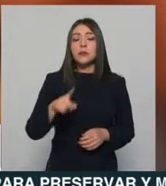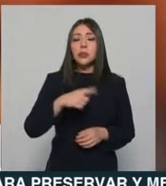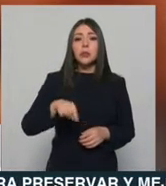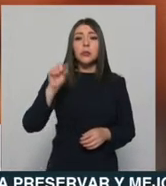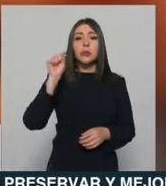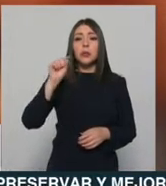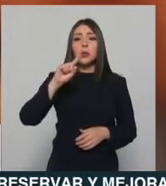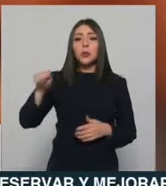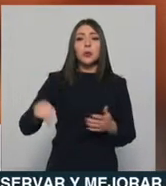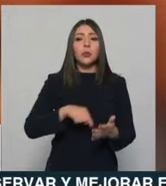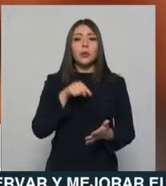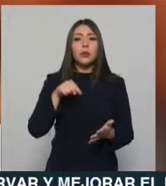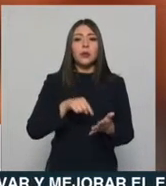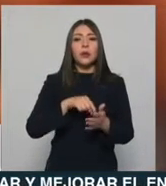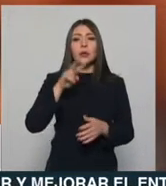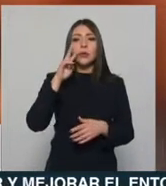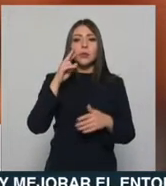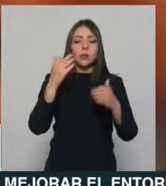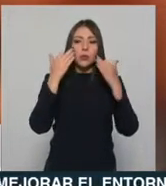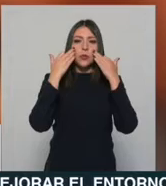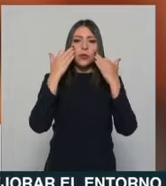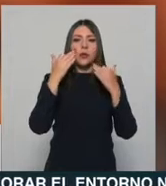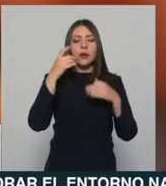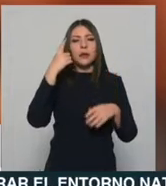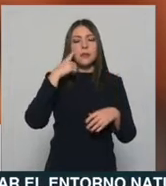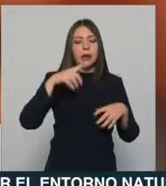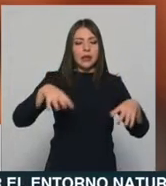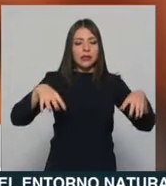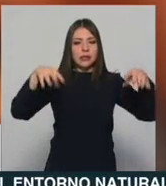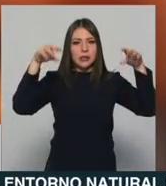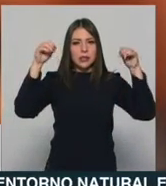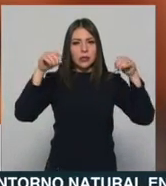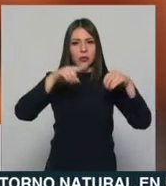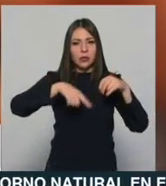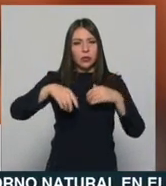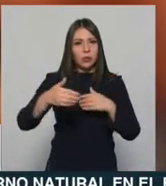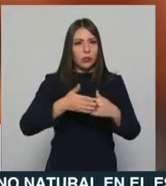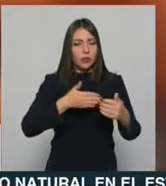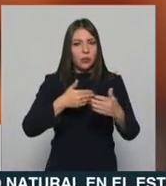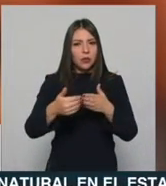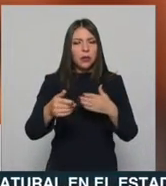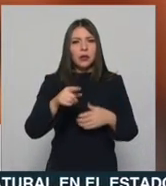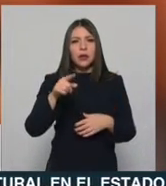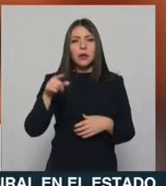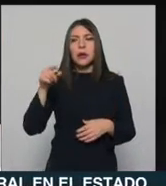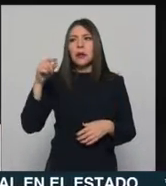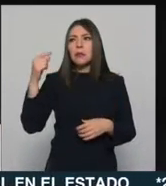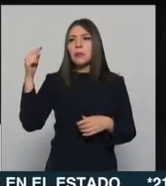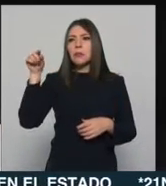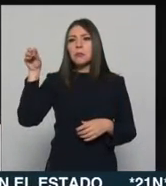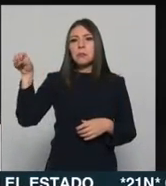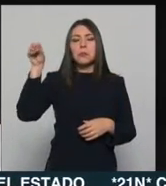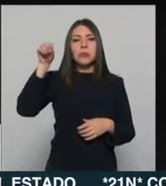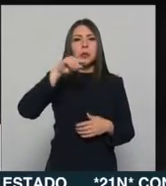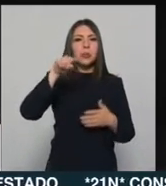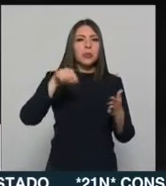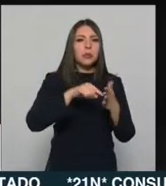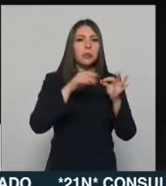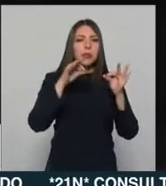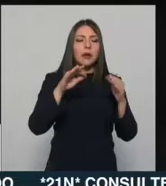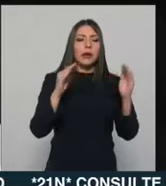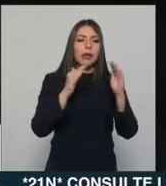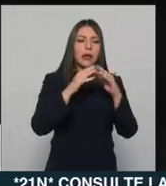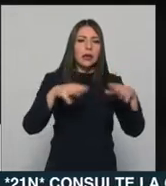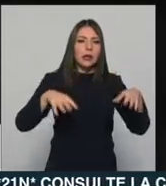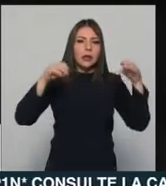presentar espectáculos de circo contemporáneo. Hay lugares muy específicos, la Casa de Artes y Circo Contemporáneo,